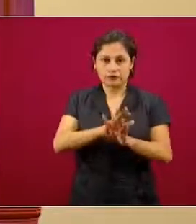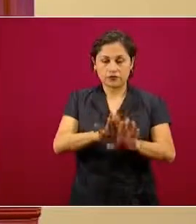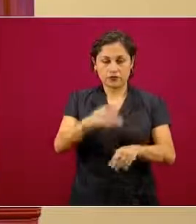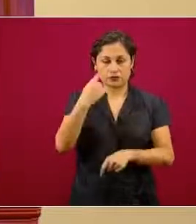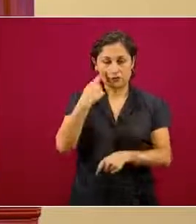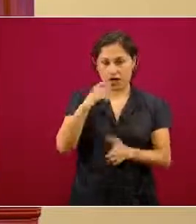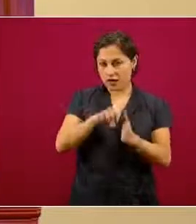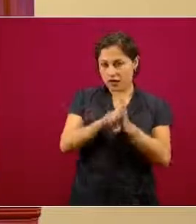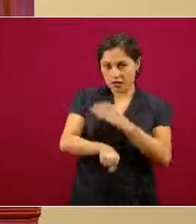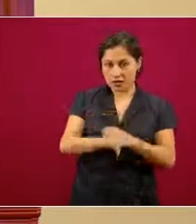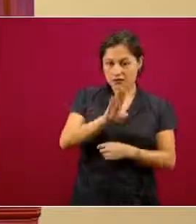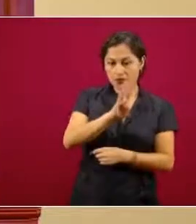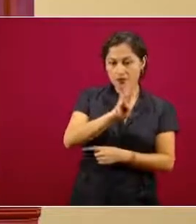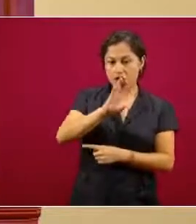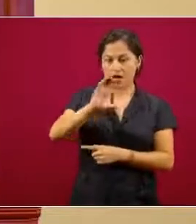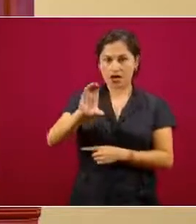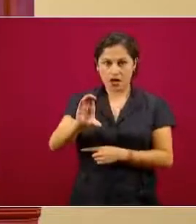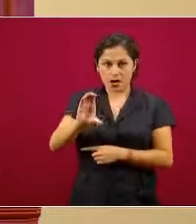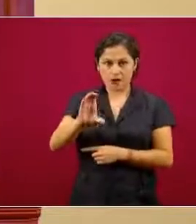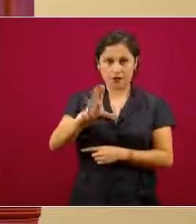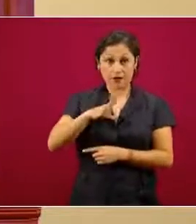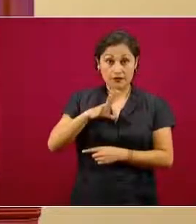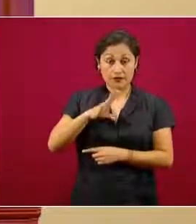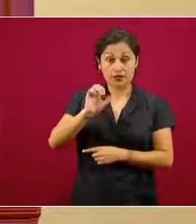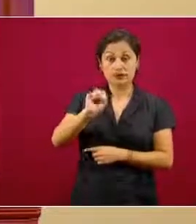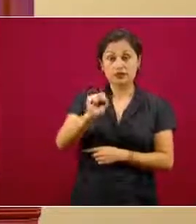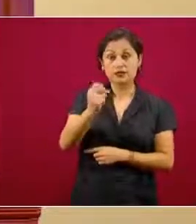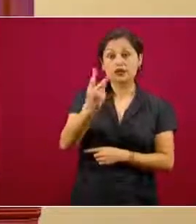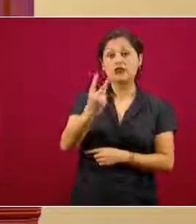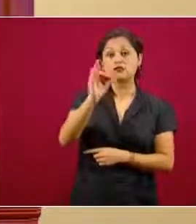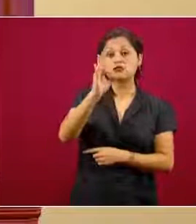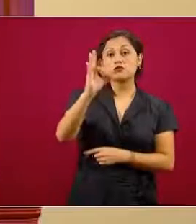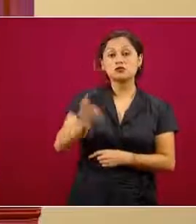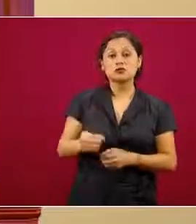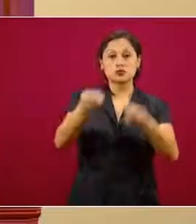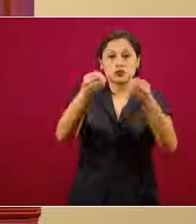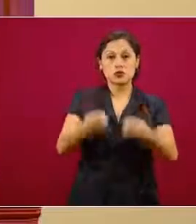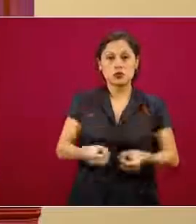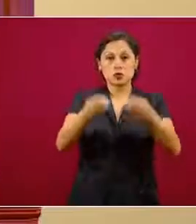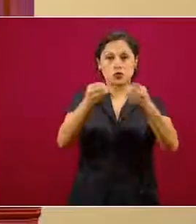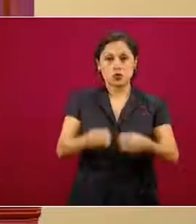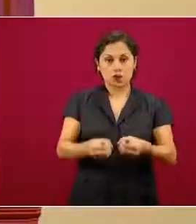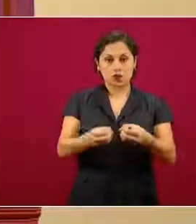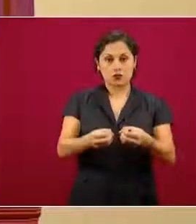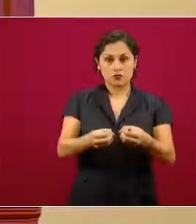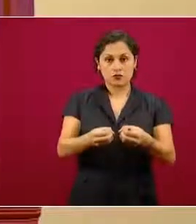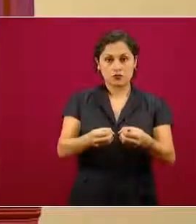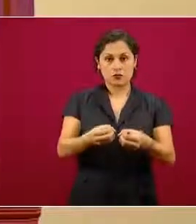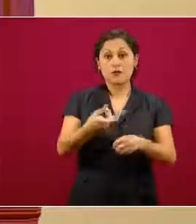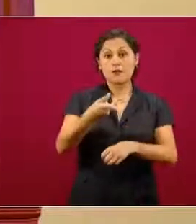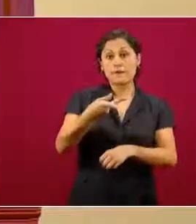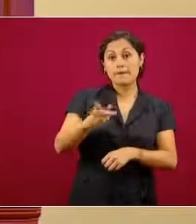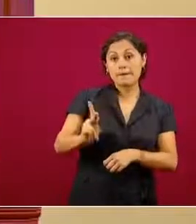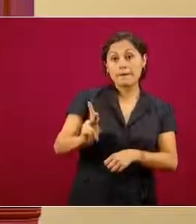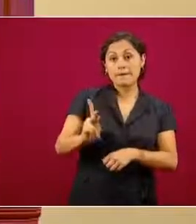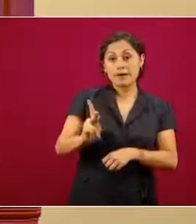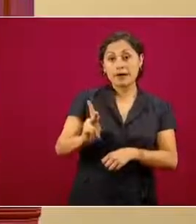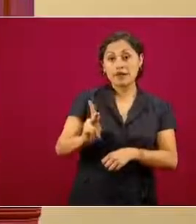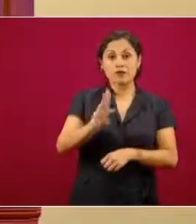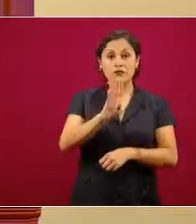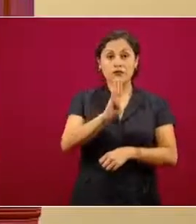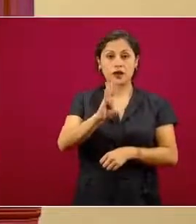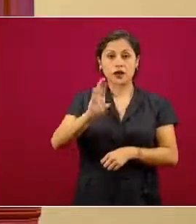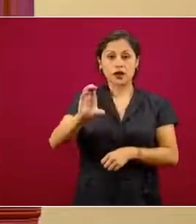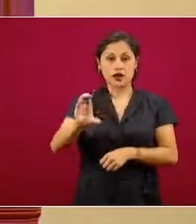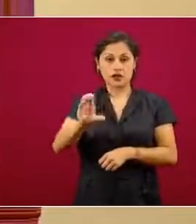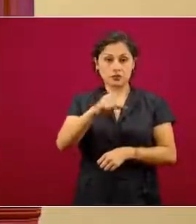California, tiene un 62% de ocupación de este tipo de camas, cuando Baja California analiza su